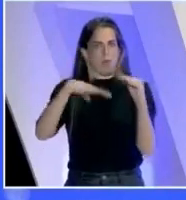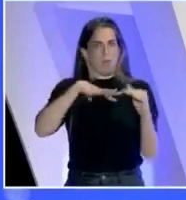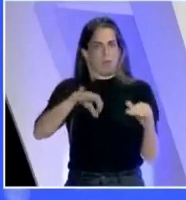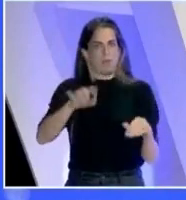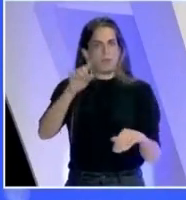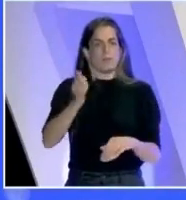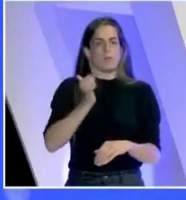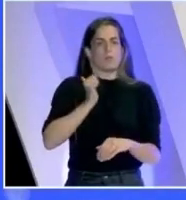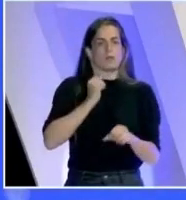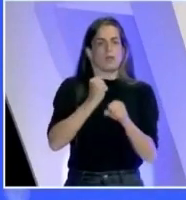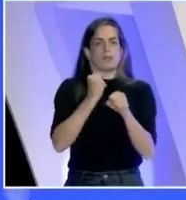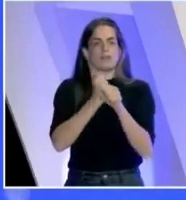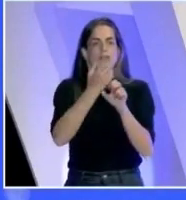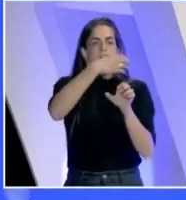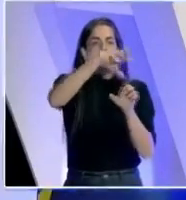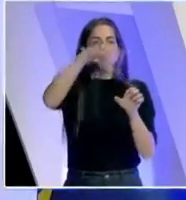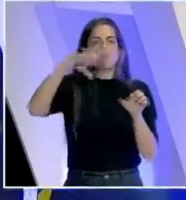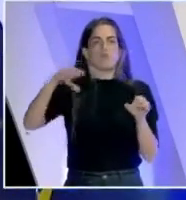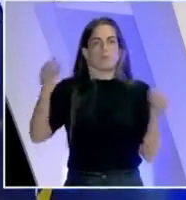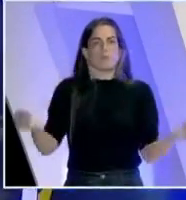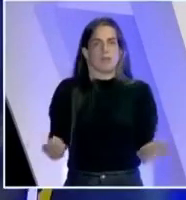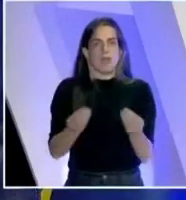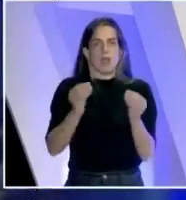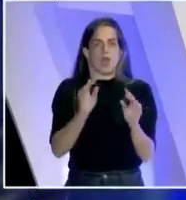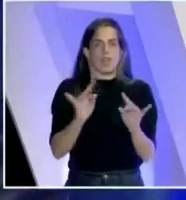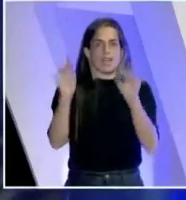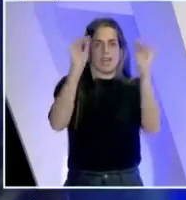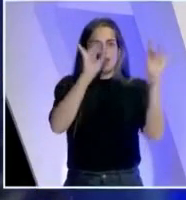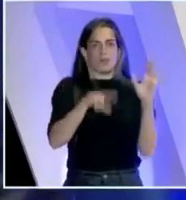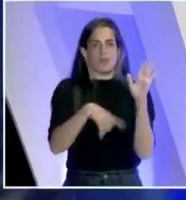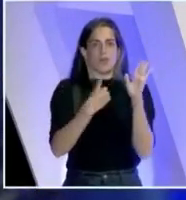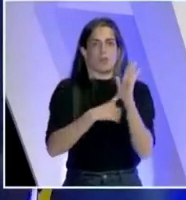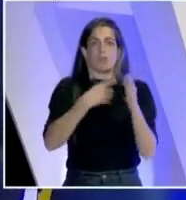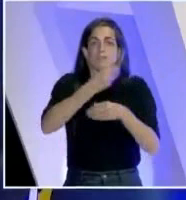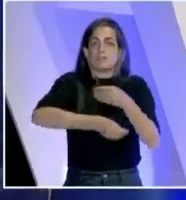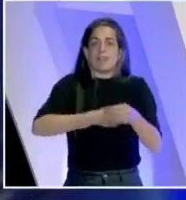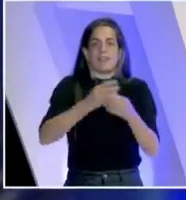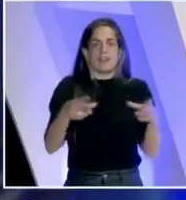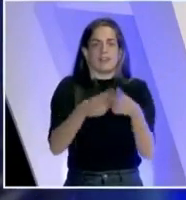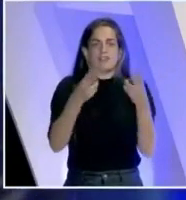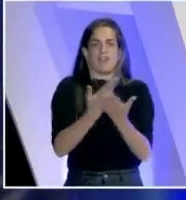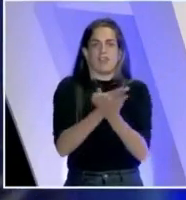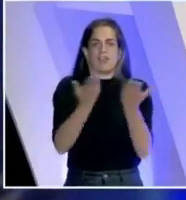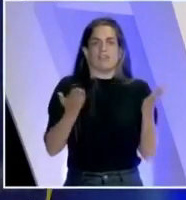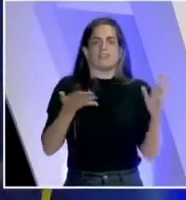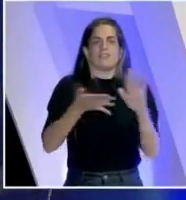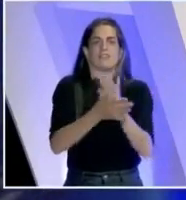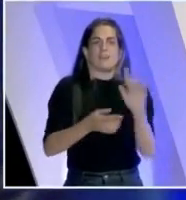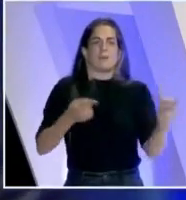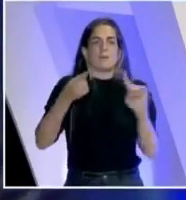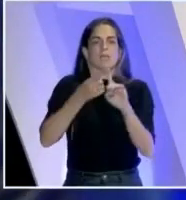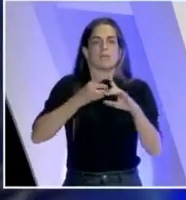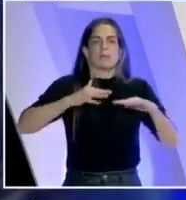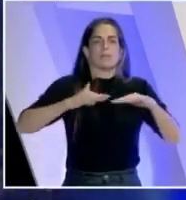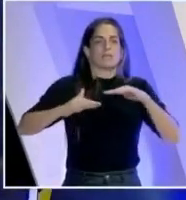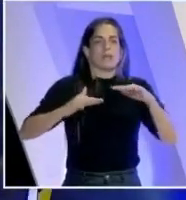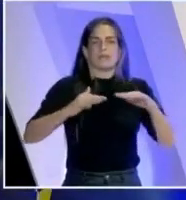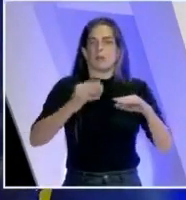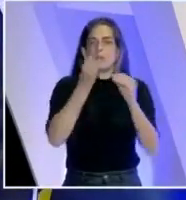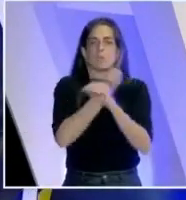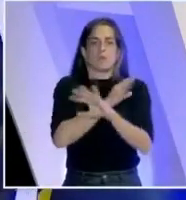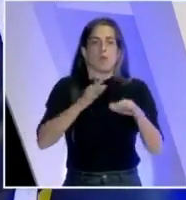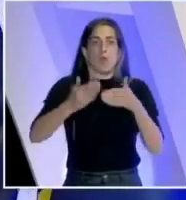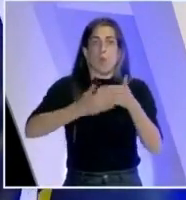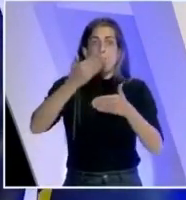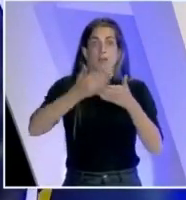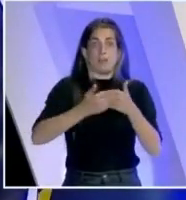nuestras oportunidades laborales por todo el territorio, en definitiva hacer de la cohesión territorial uno de los principales activos y de vanguardia